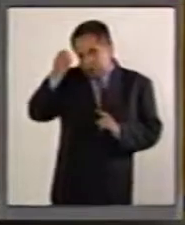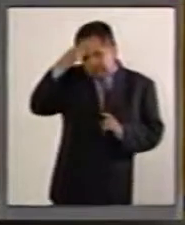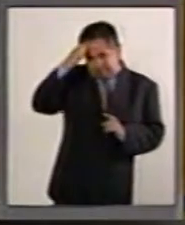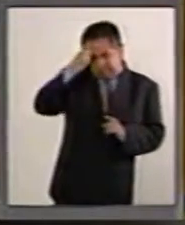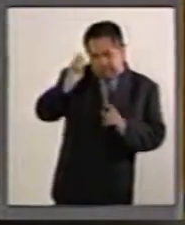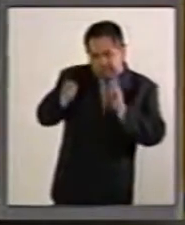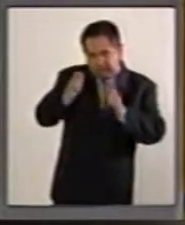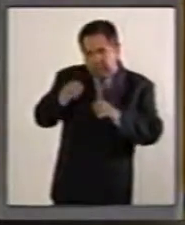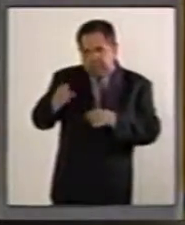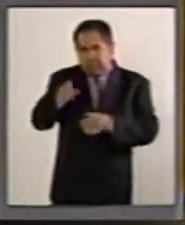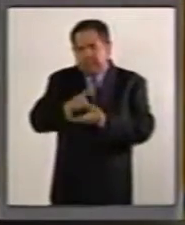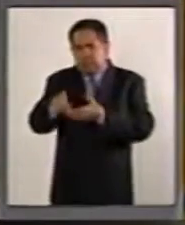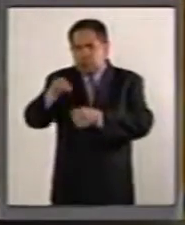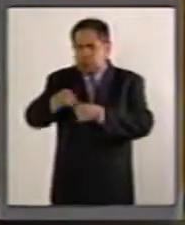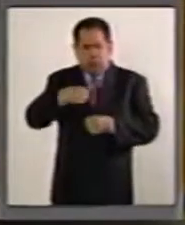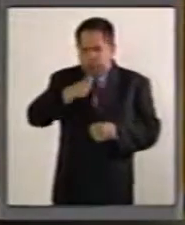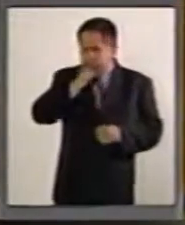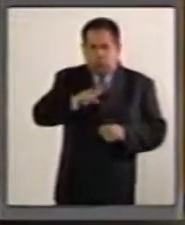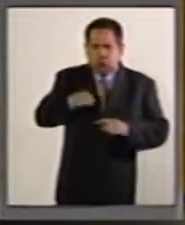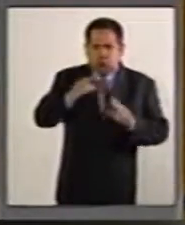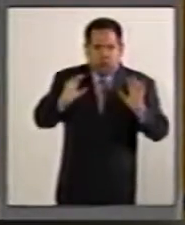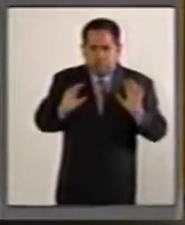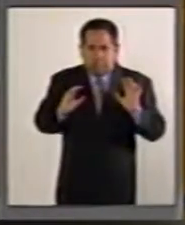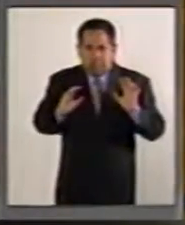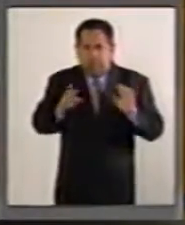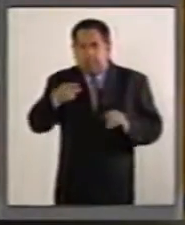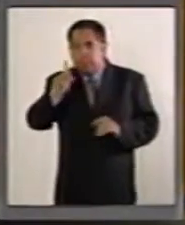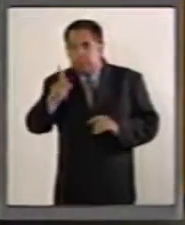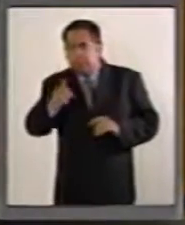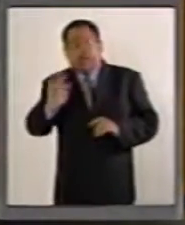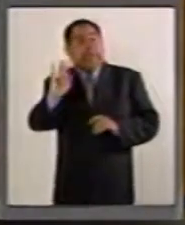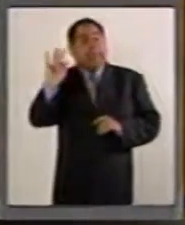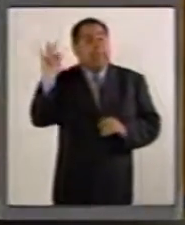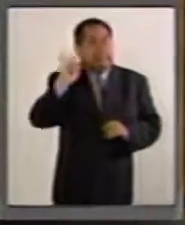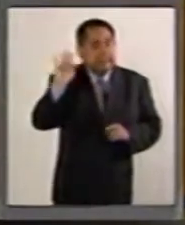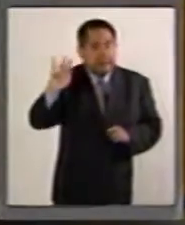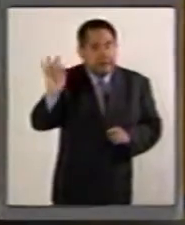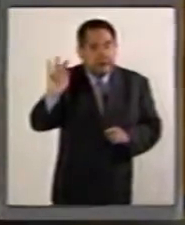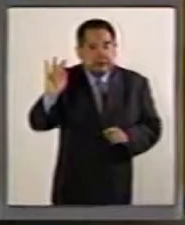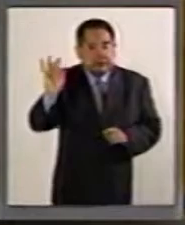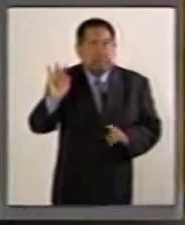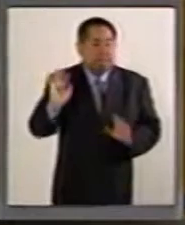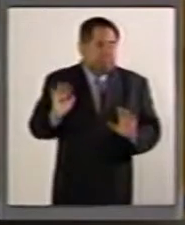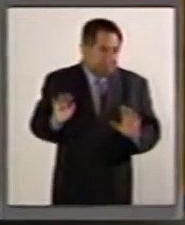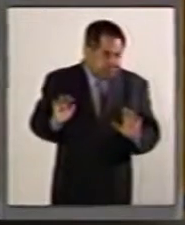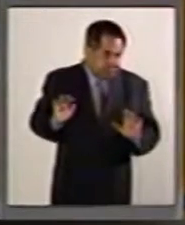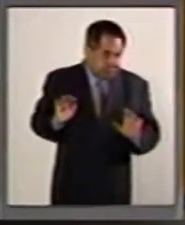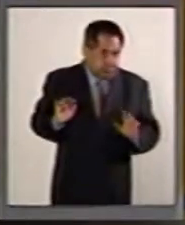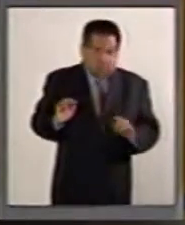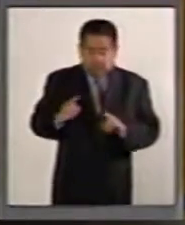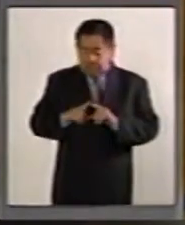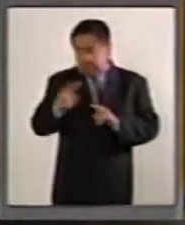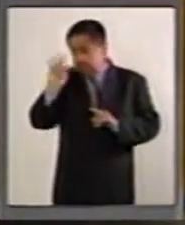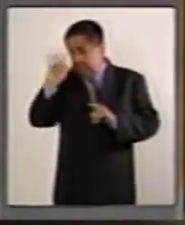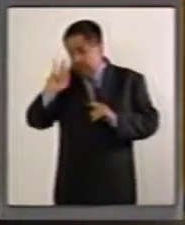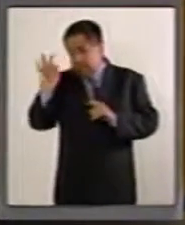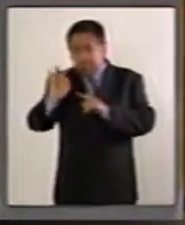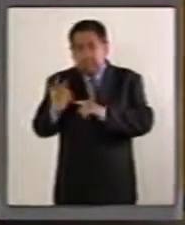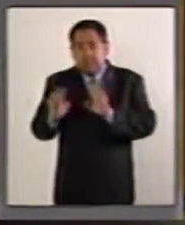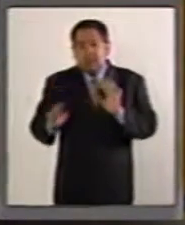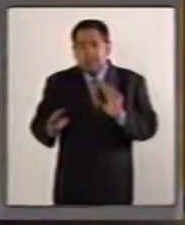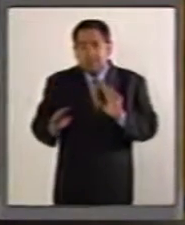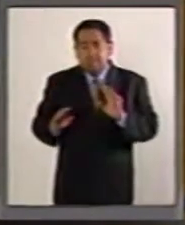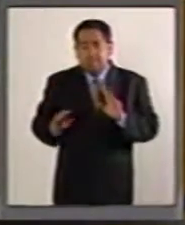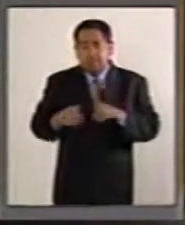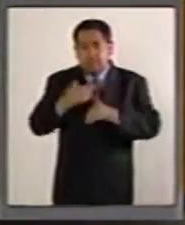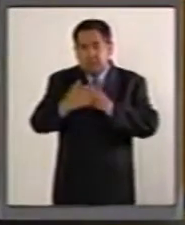en derecho electoral, ni yo lo soy, ¿sí? Pero entonces podría, y ese es un asunto que si así llegara a ocurrir, va a haber